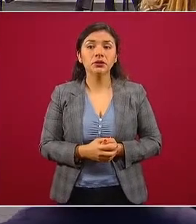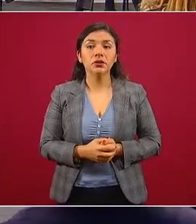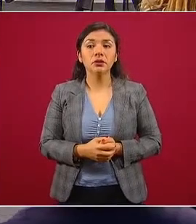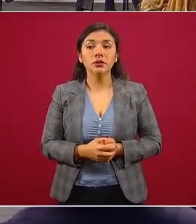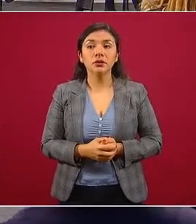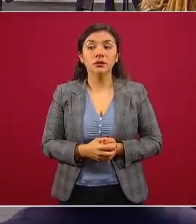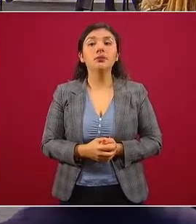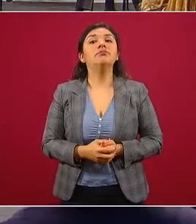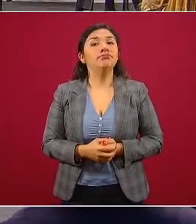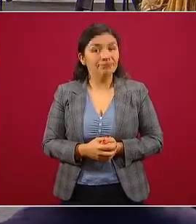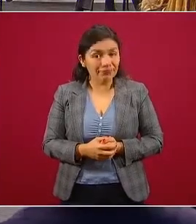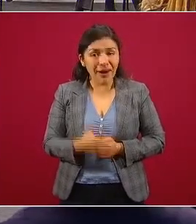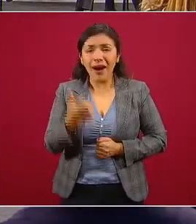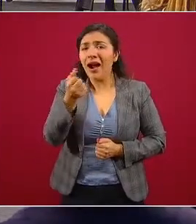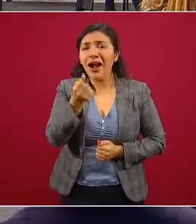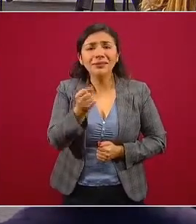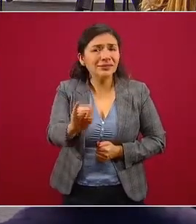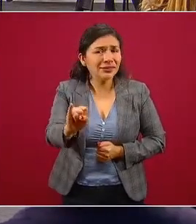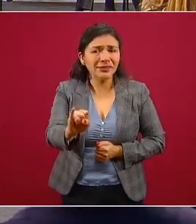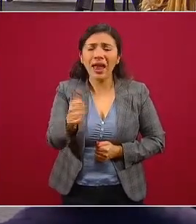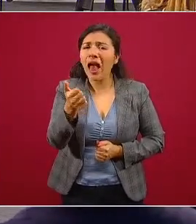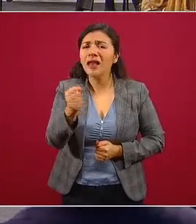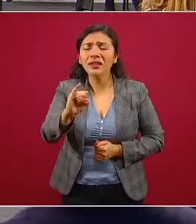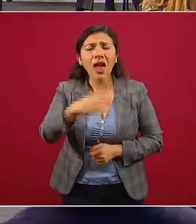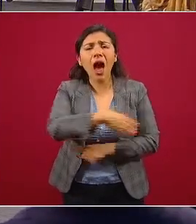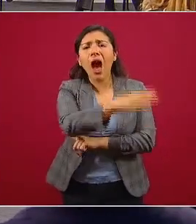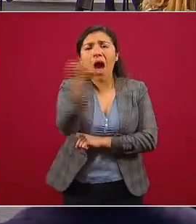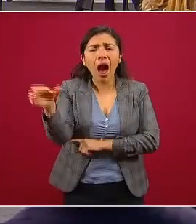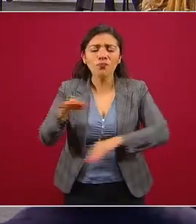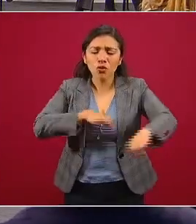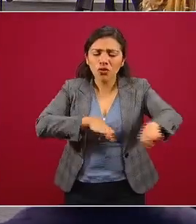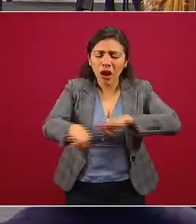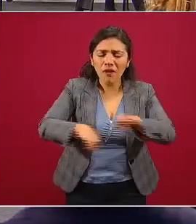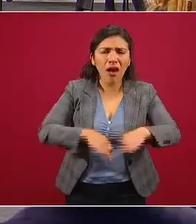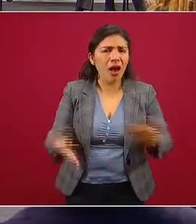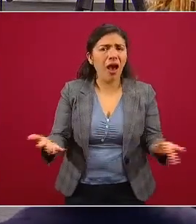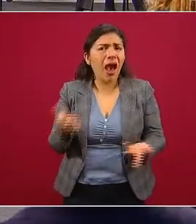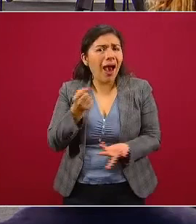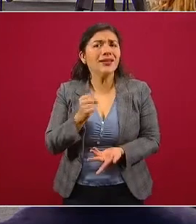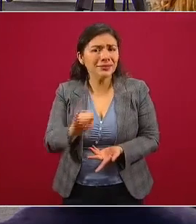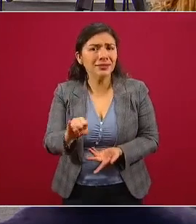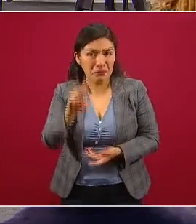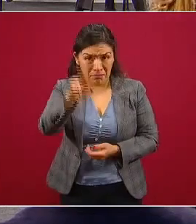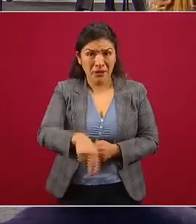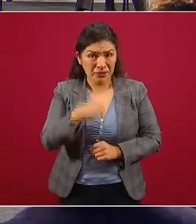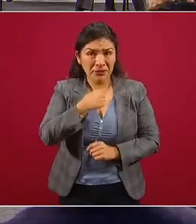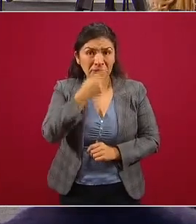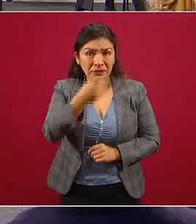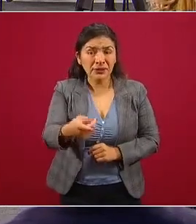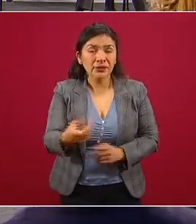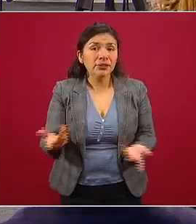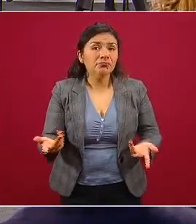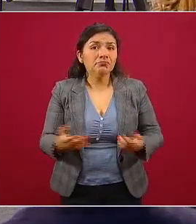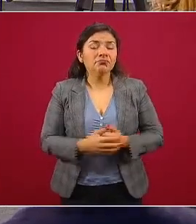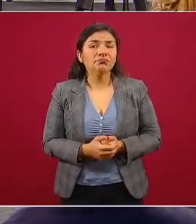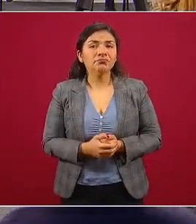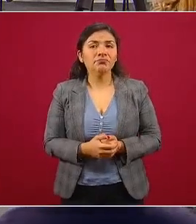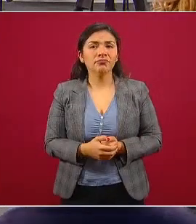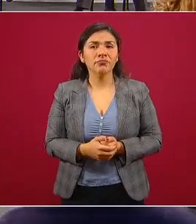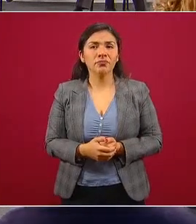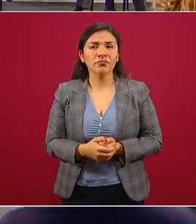Sí, porque así es la agricultura. Puede ser así. Y yo les diría,